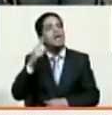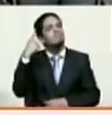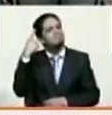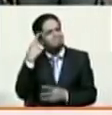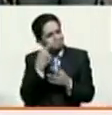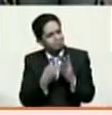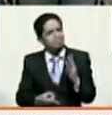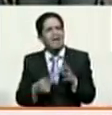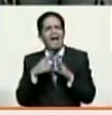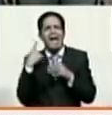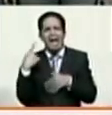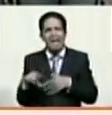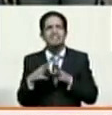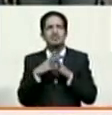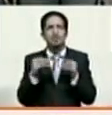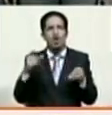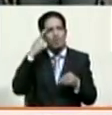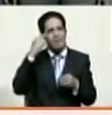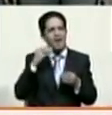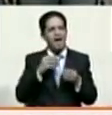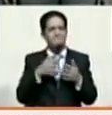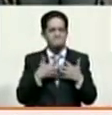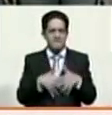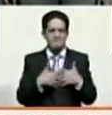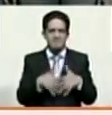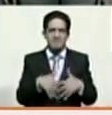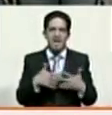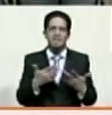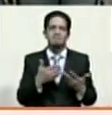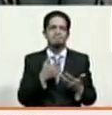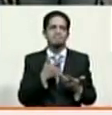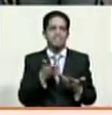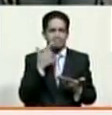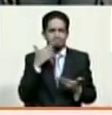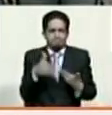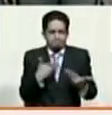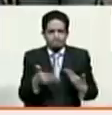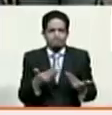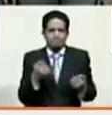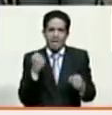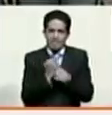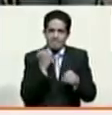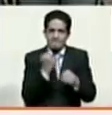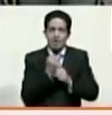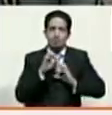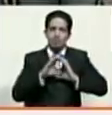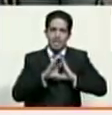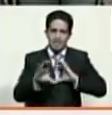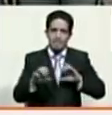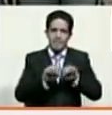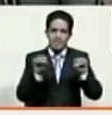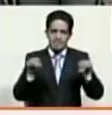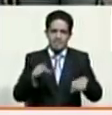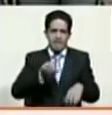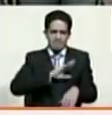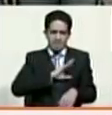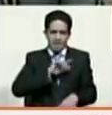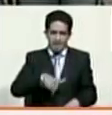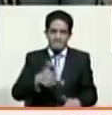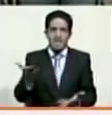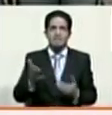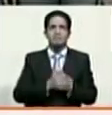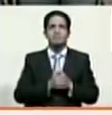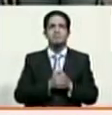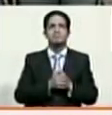prima para hacer sus repuestos, bueno, para garantizar el funcionamiento efectivo del sistema de transporte público, y